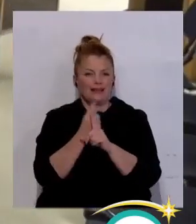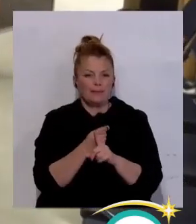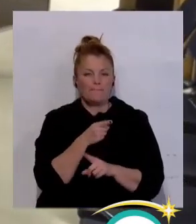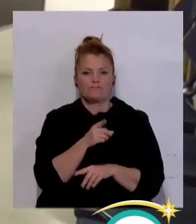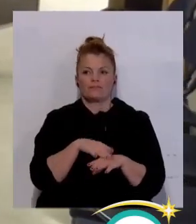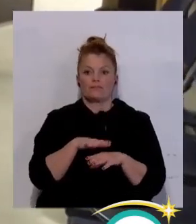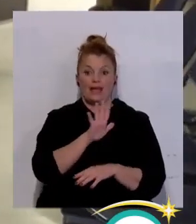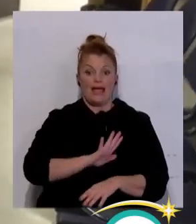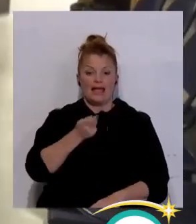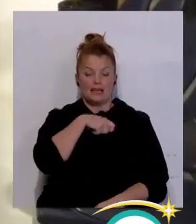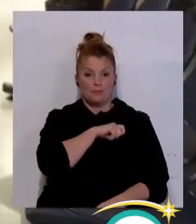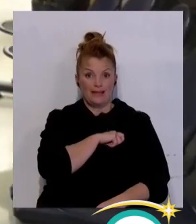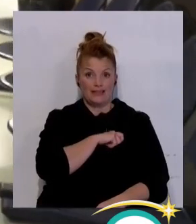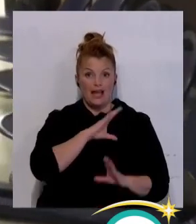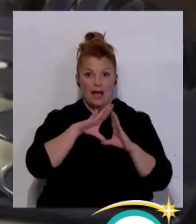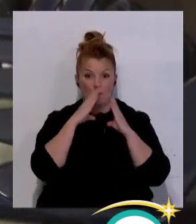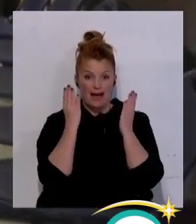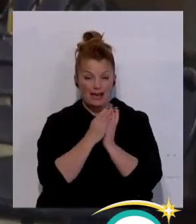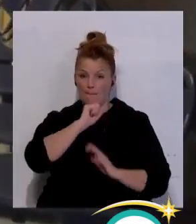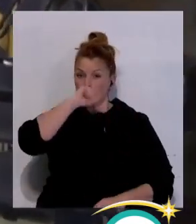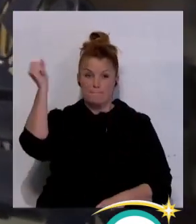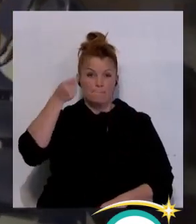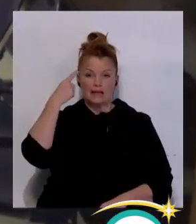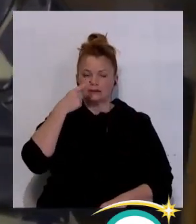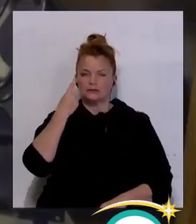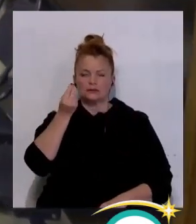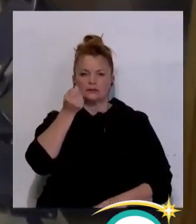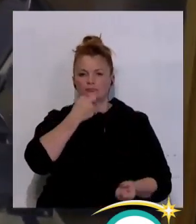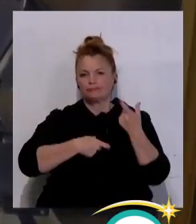Comentaros que España es el país del mundo que más consume